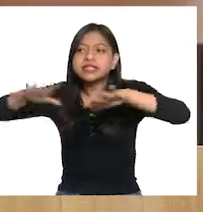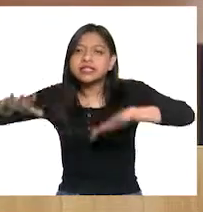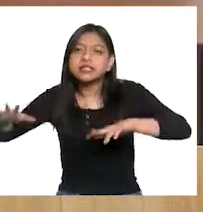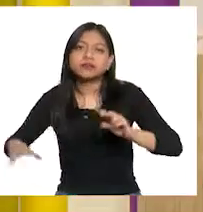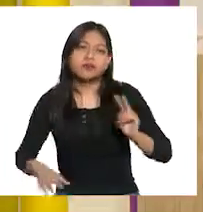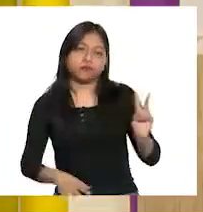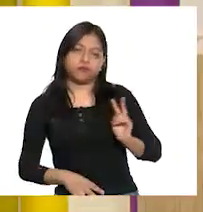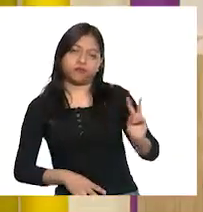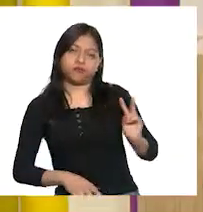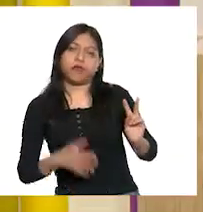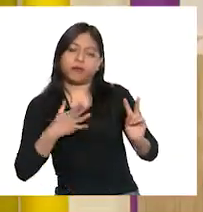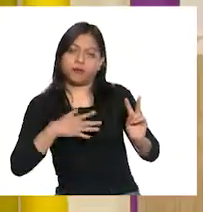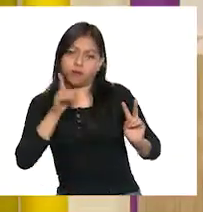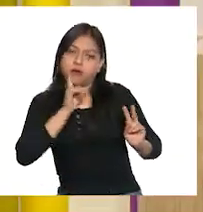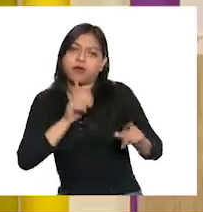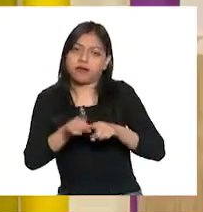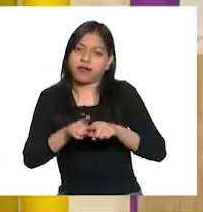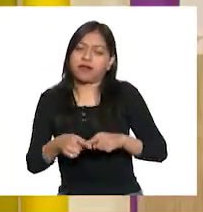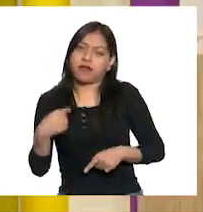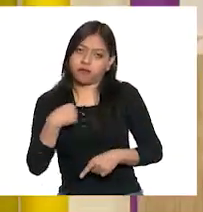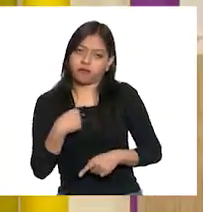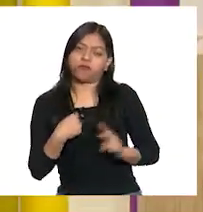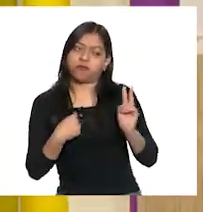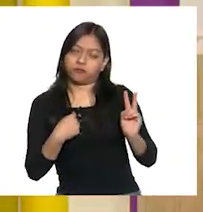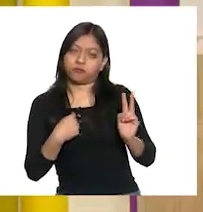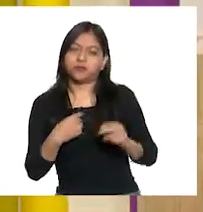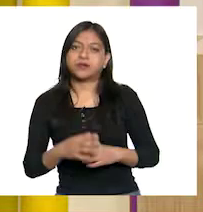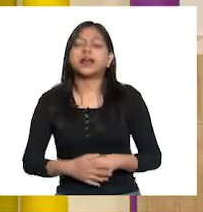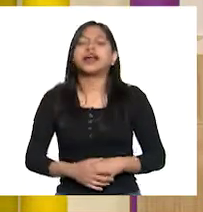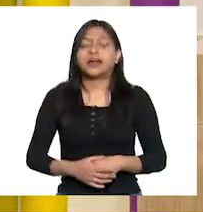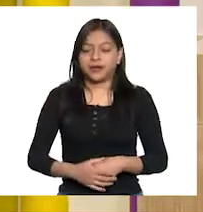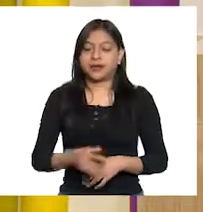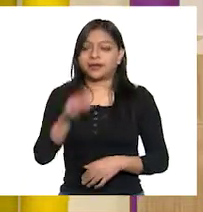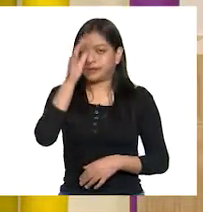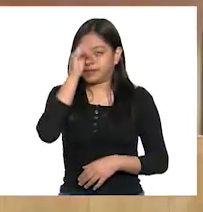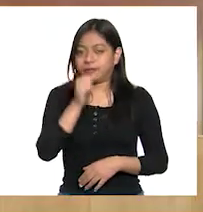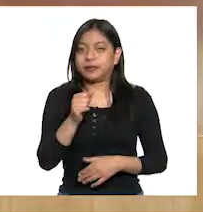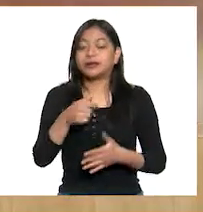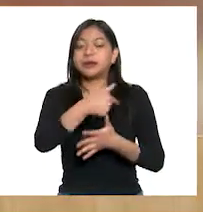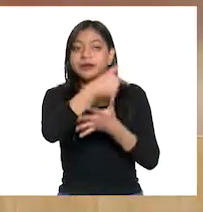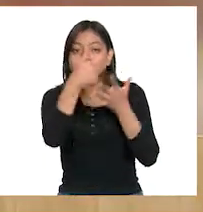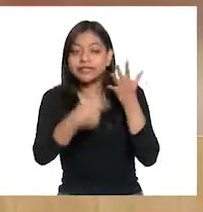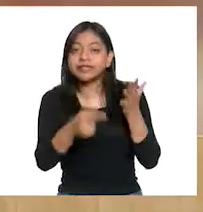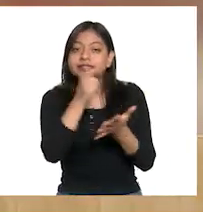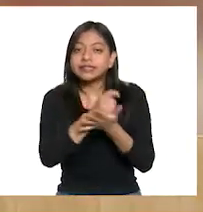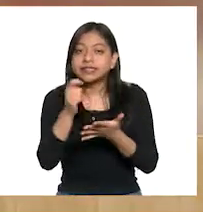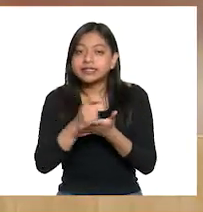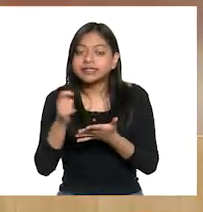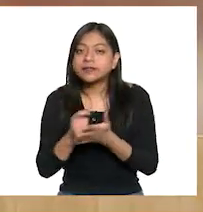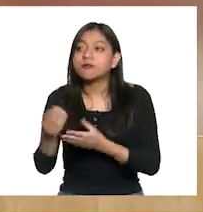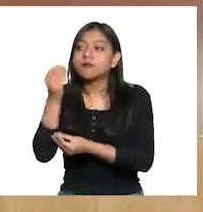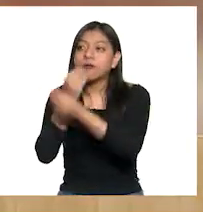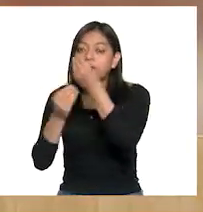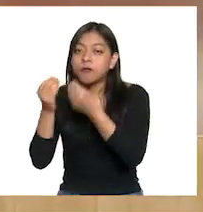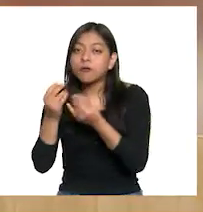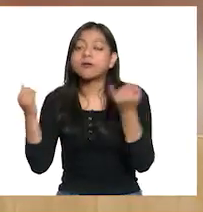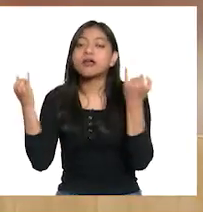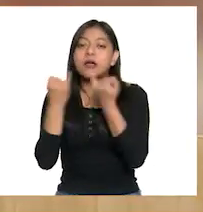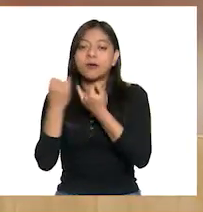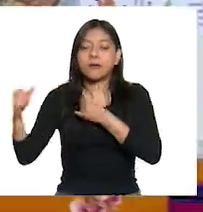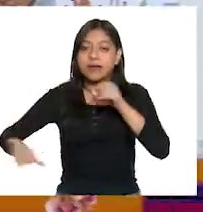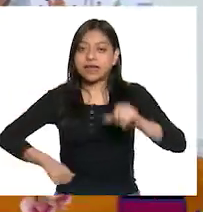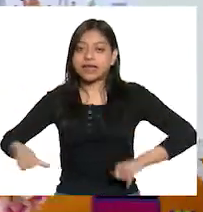para mí. Muy bien, entonces, alimentos para 4 personas y actividades acuáticas solamente para